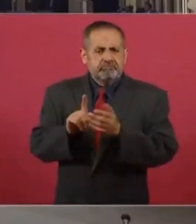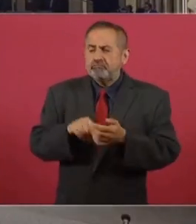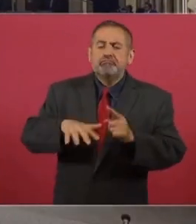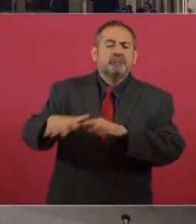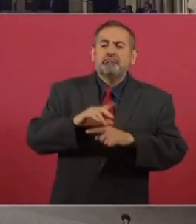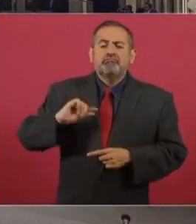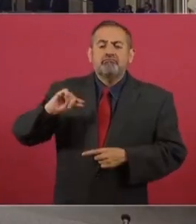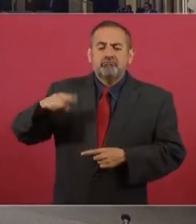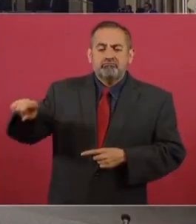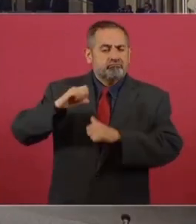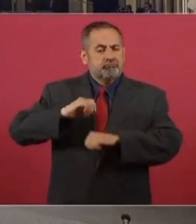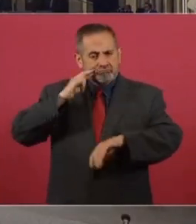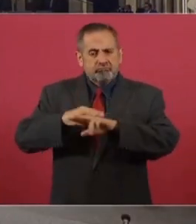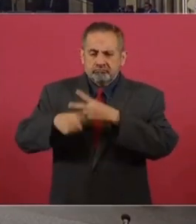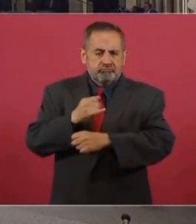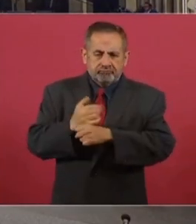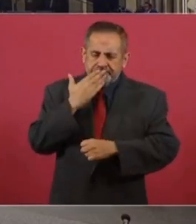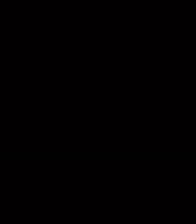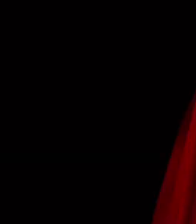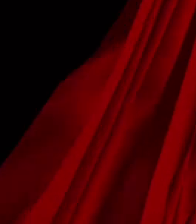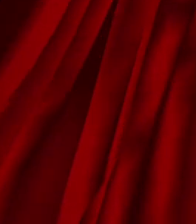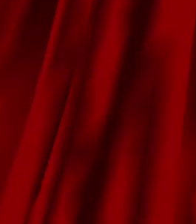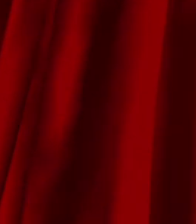correspondientes en cada uno de los casos van a llevar a cabo la investigación?